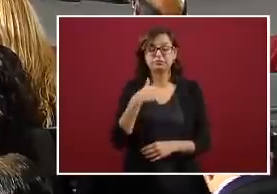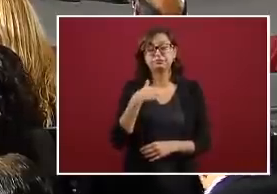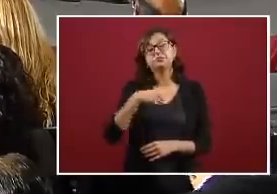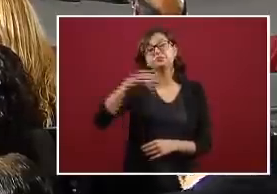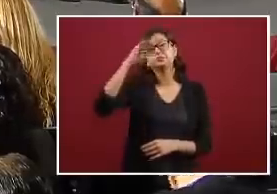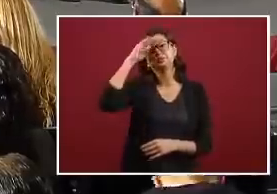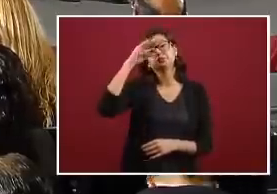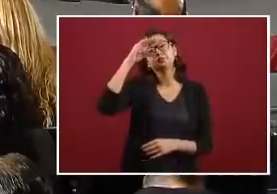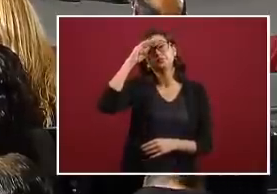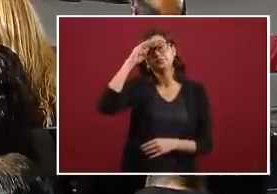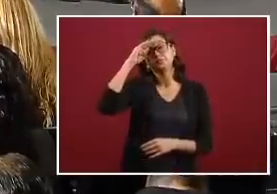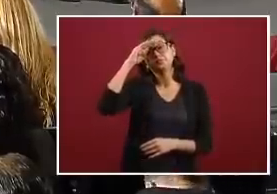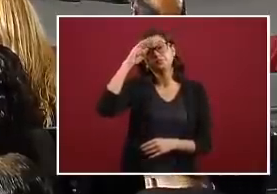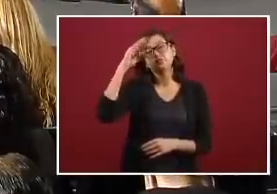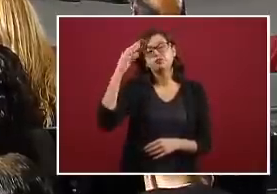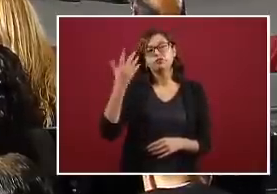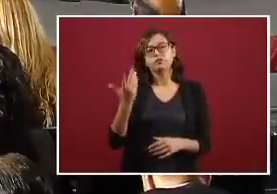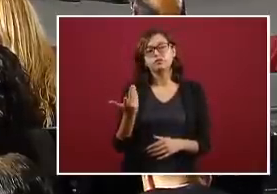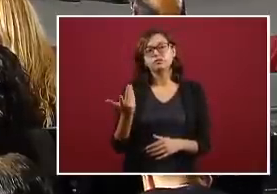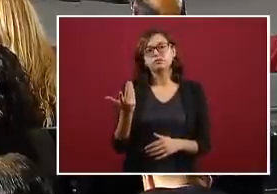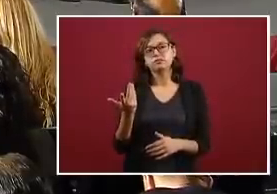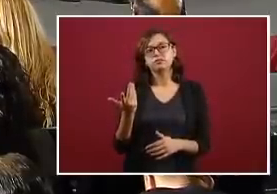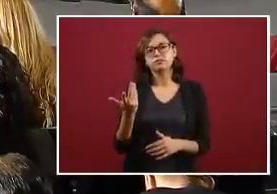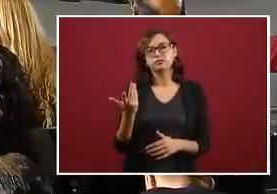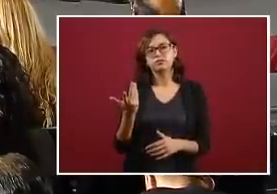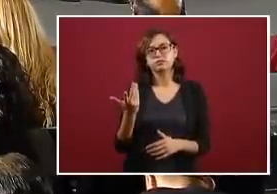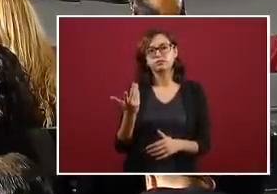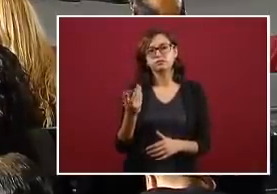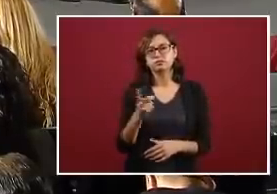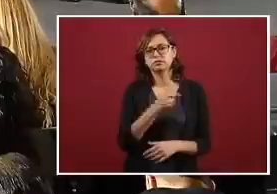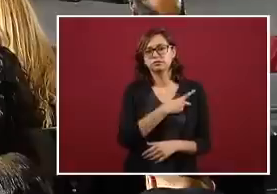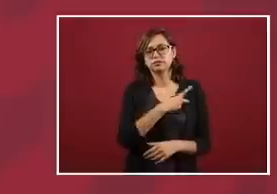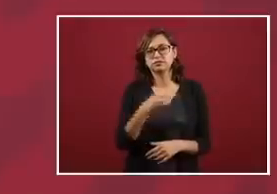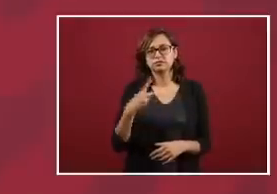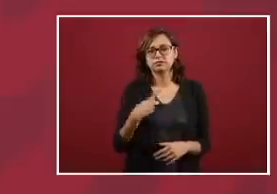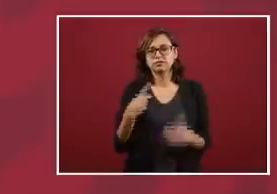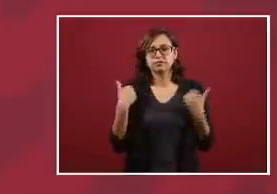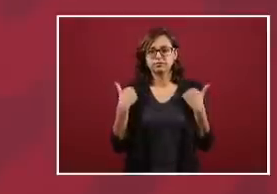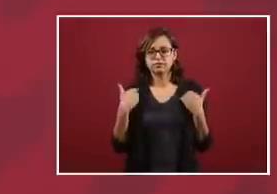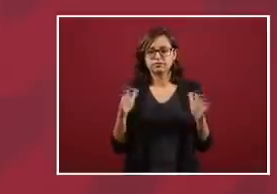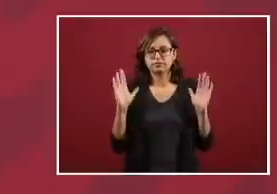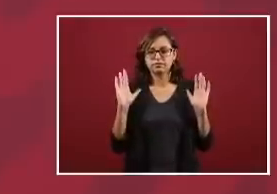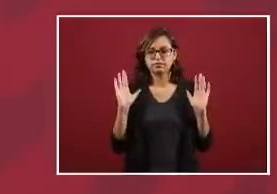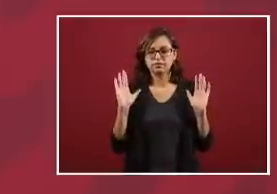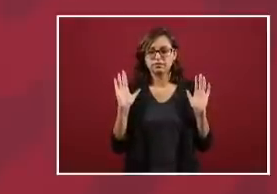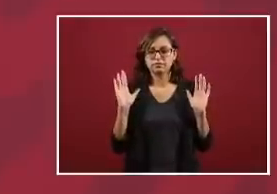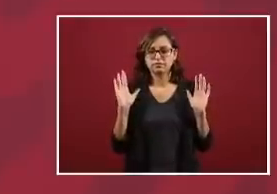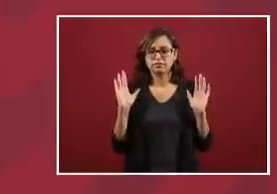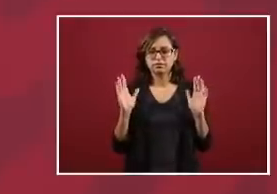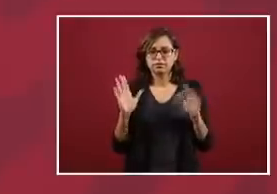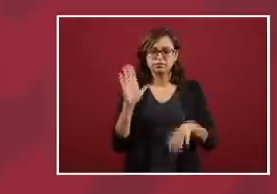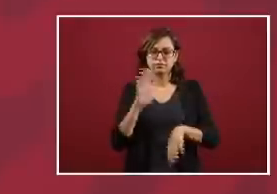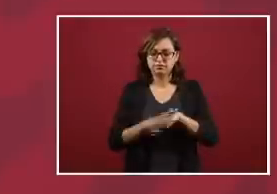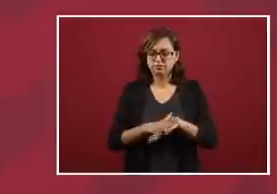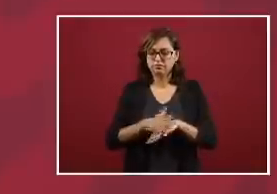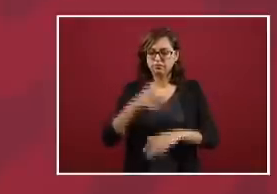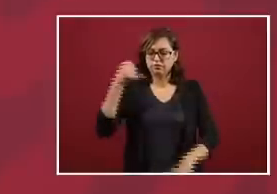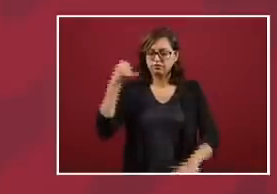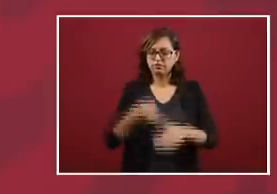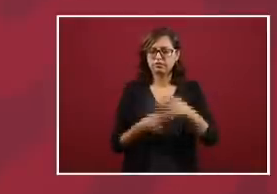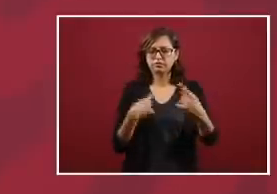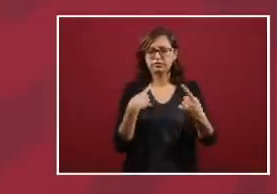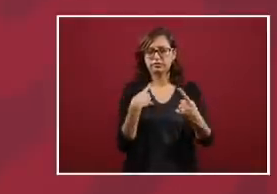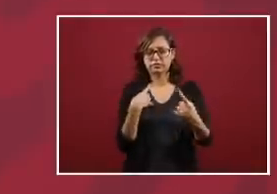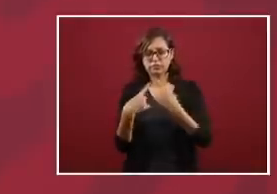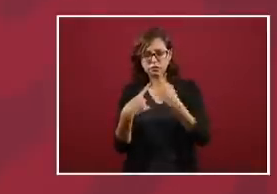consideramos que esto tendría que debatirse ampliamente